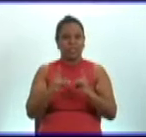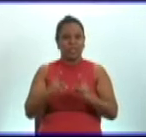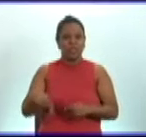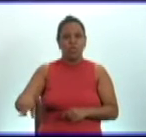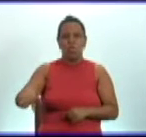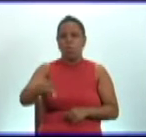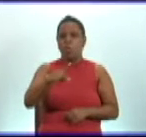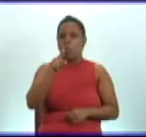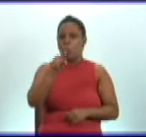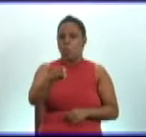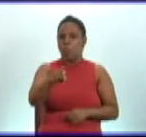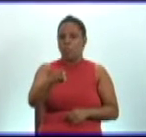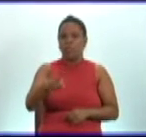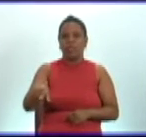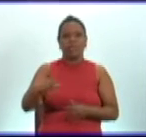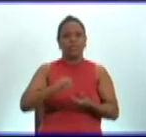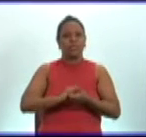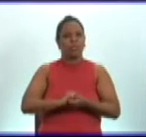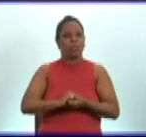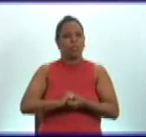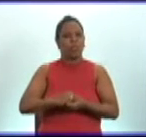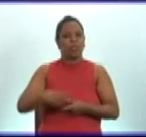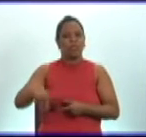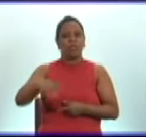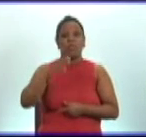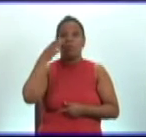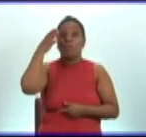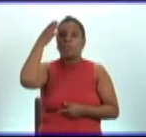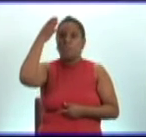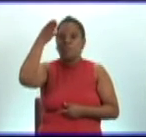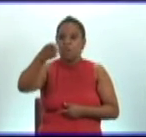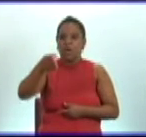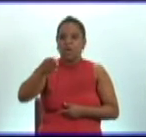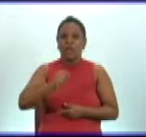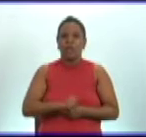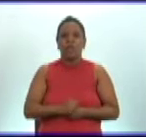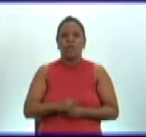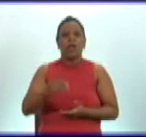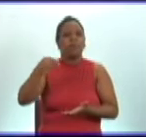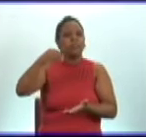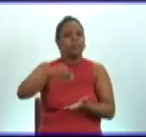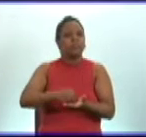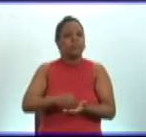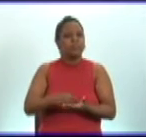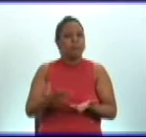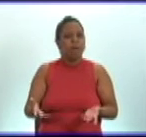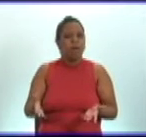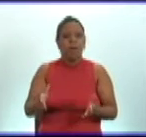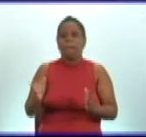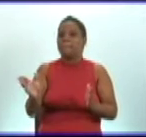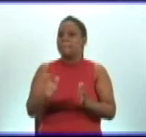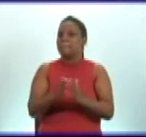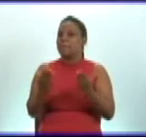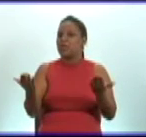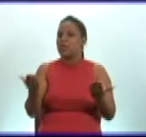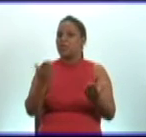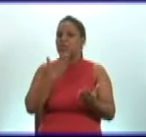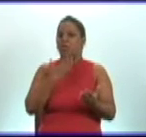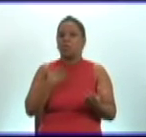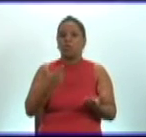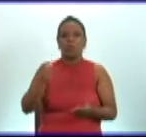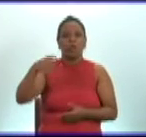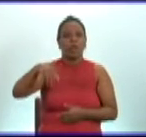usted y sus compañeros fueron hasta la de un insigne periodista como Gonzalo Castañón.